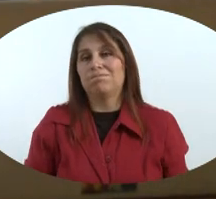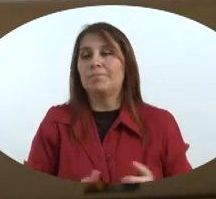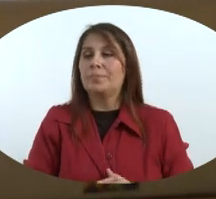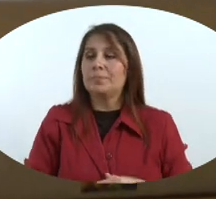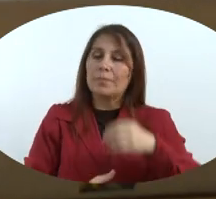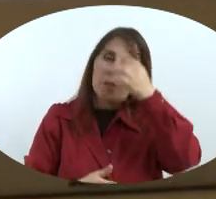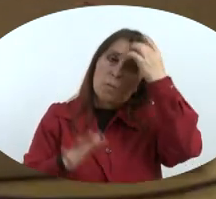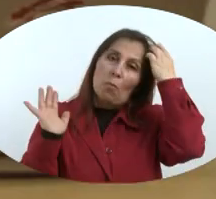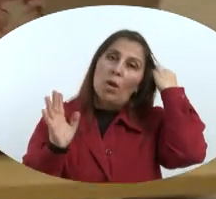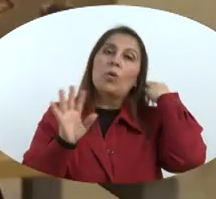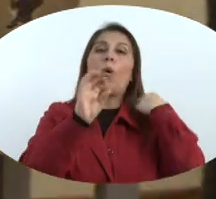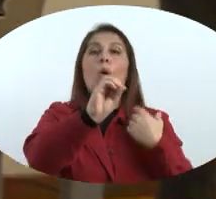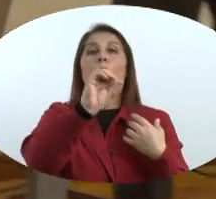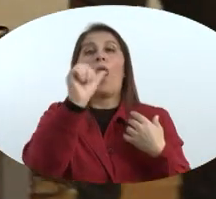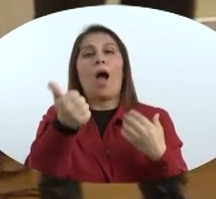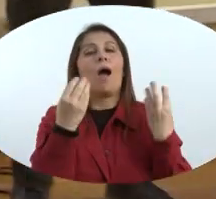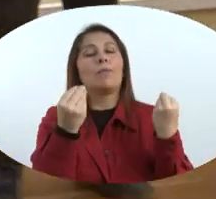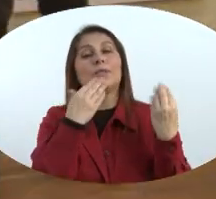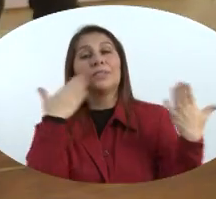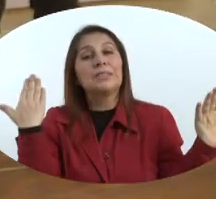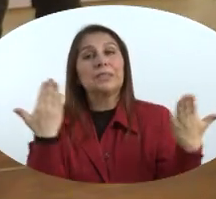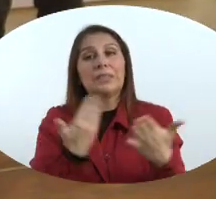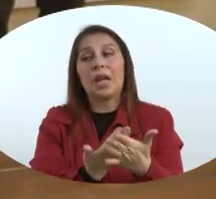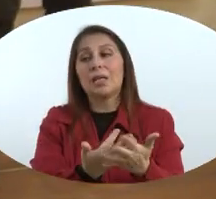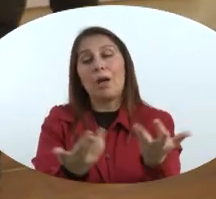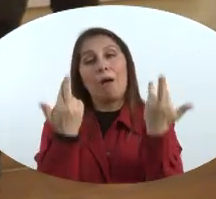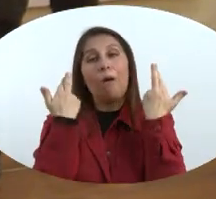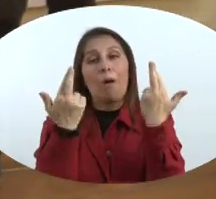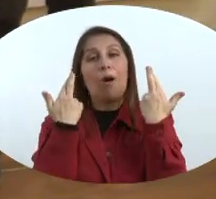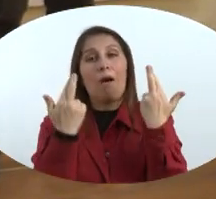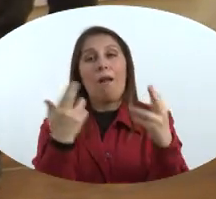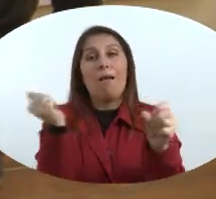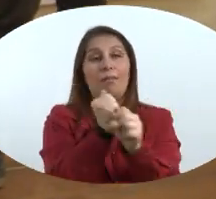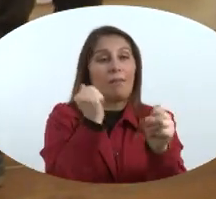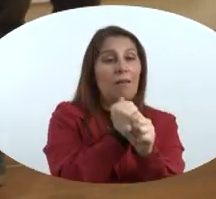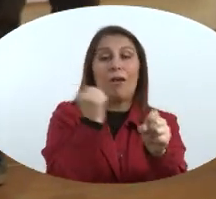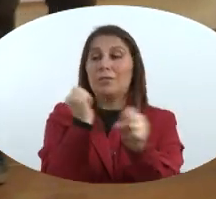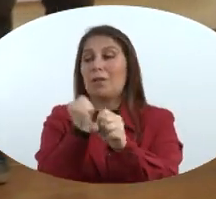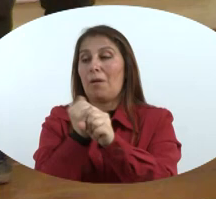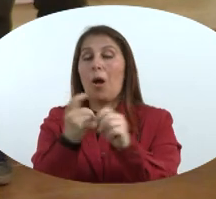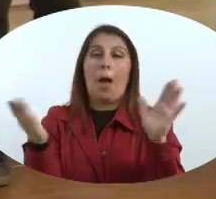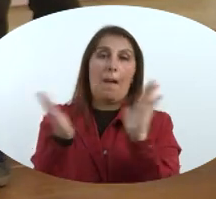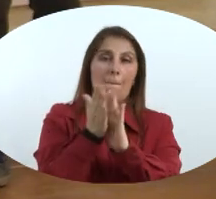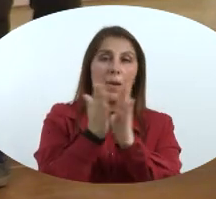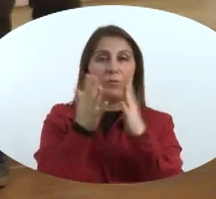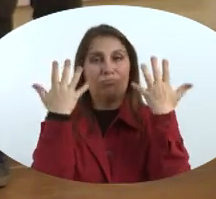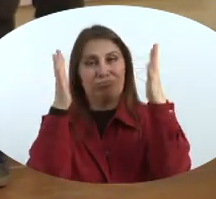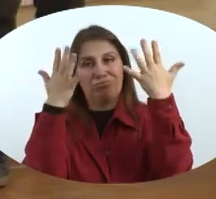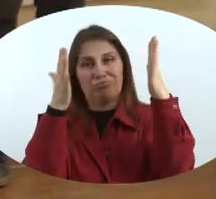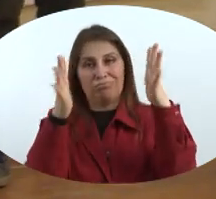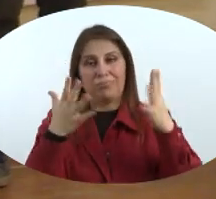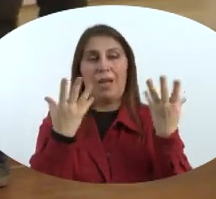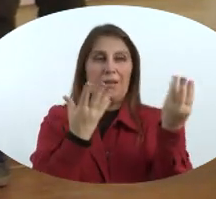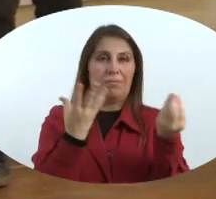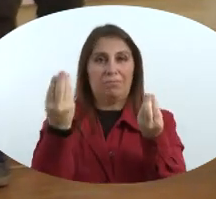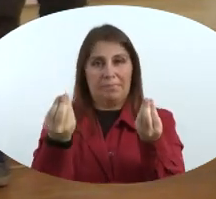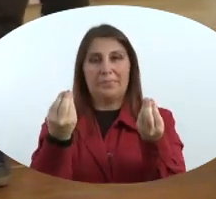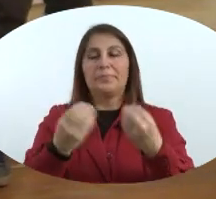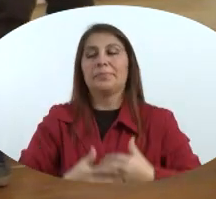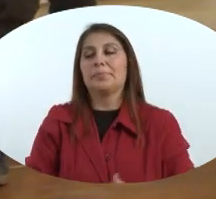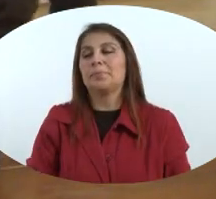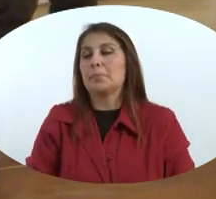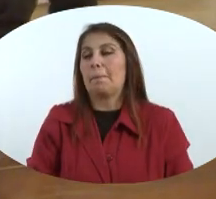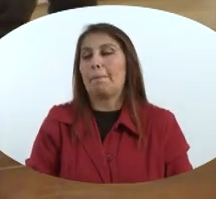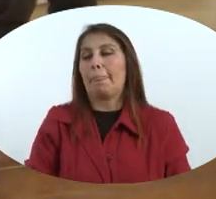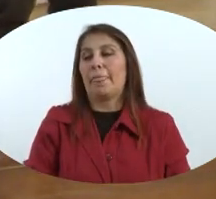bien muchachos muchachas muchas gracias que hagan una excelente labor quienquiera que sea por favor un aplauso para los compañeros y compañeras